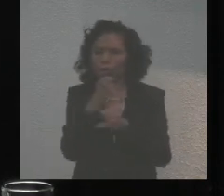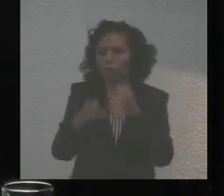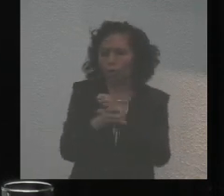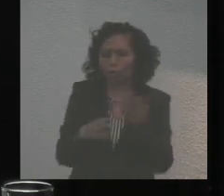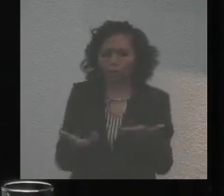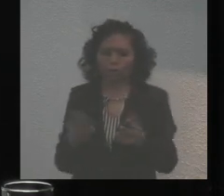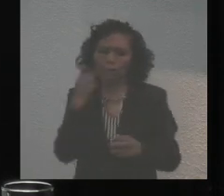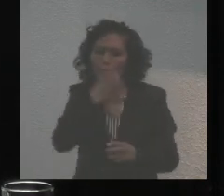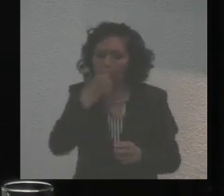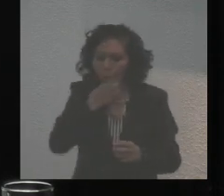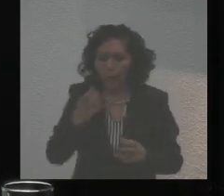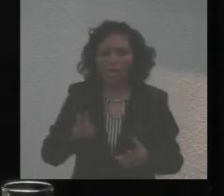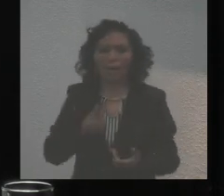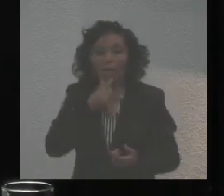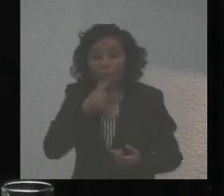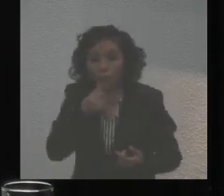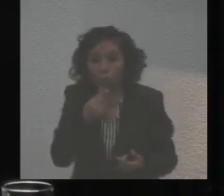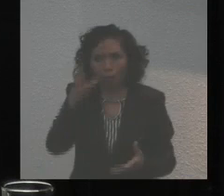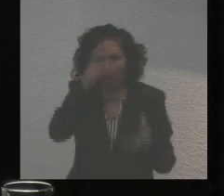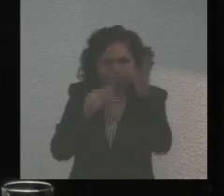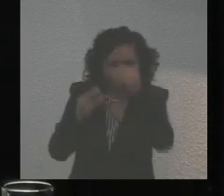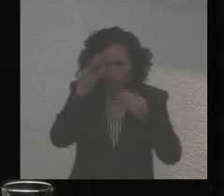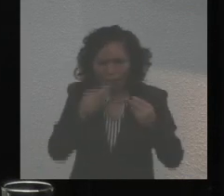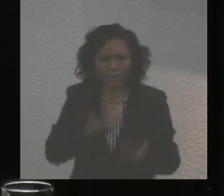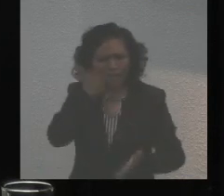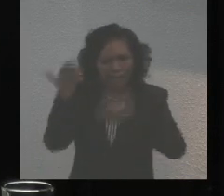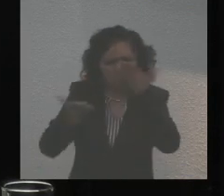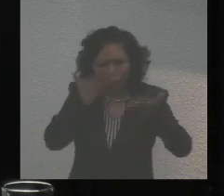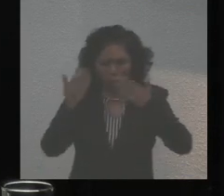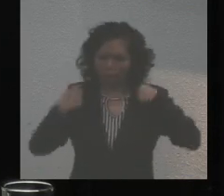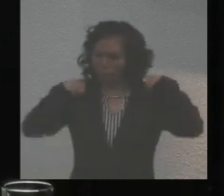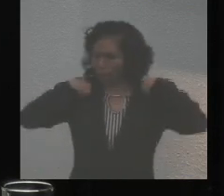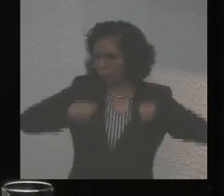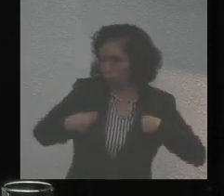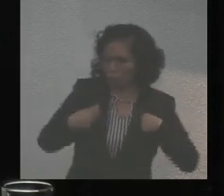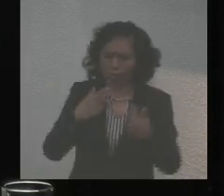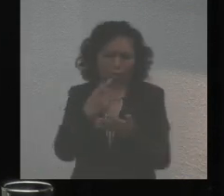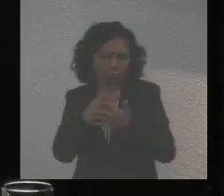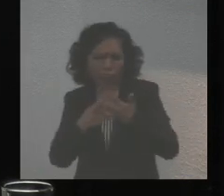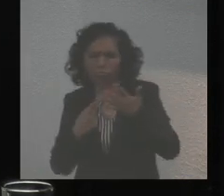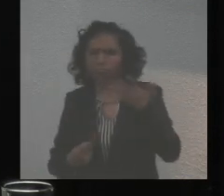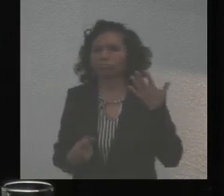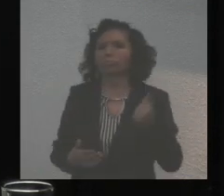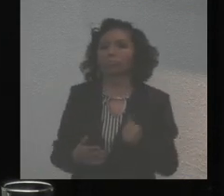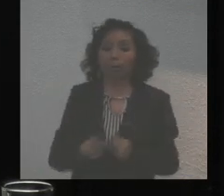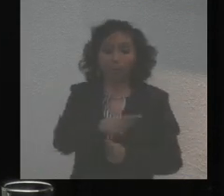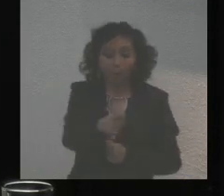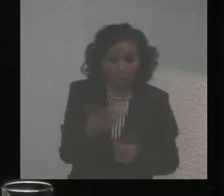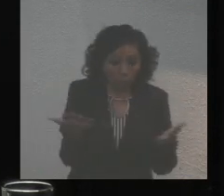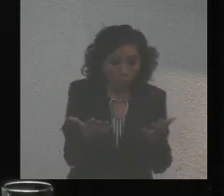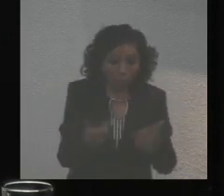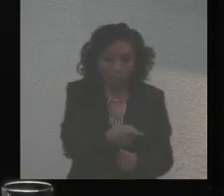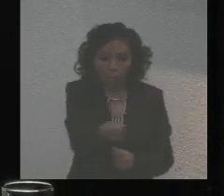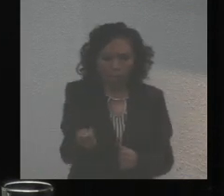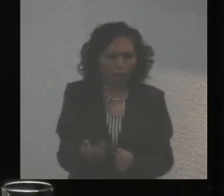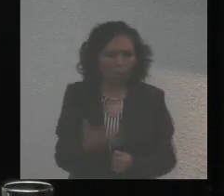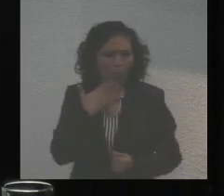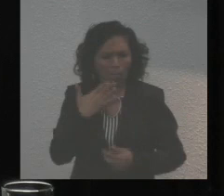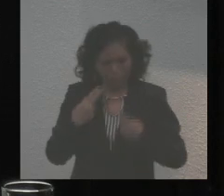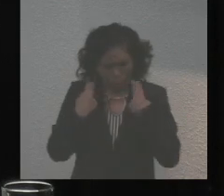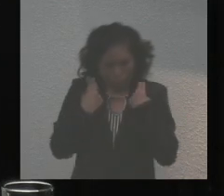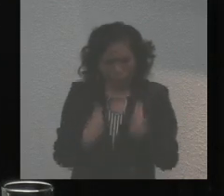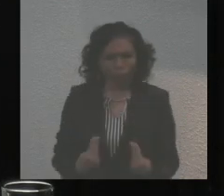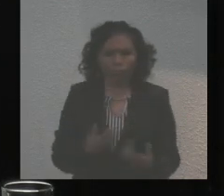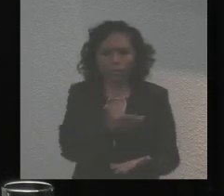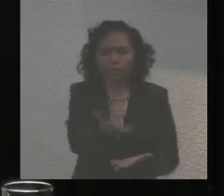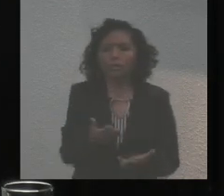nuestros niños, nuestros jóvenes puedan estudiar con mejores herramientas e infraestructura para que lo hagan en las mejores condiciones,